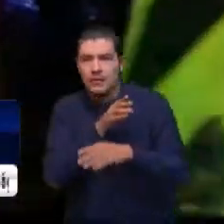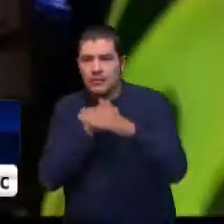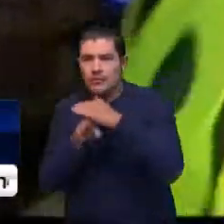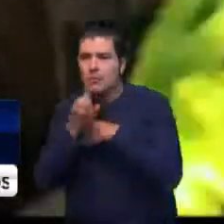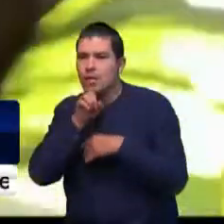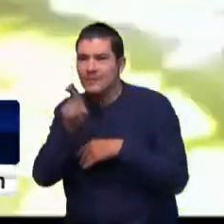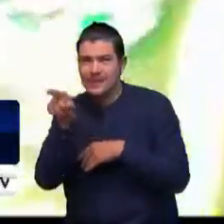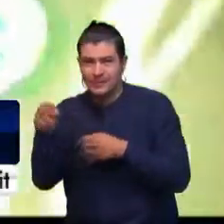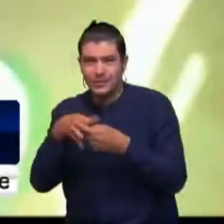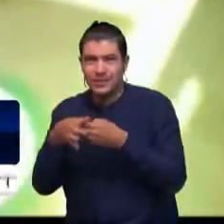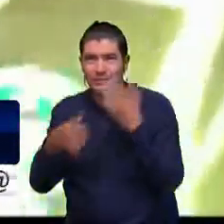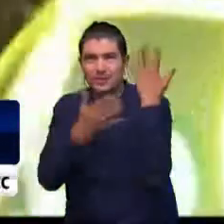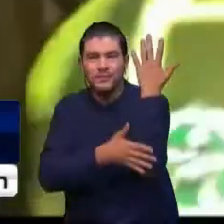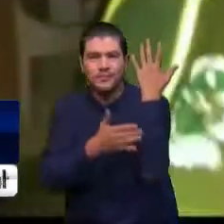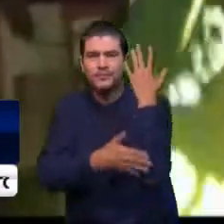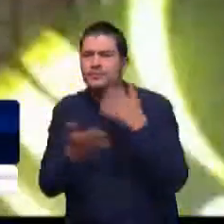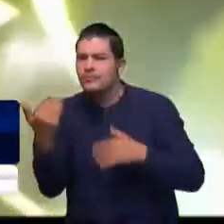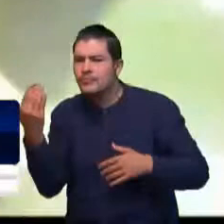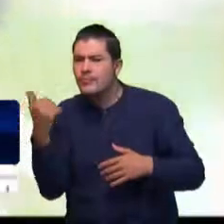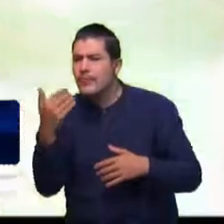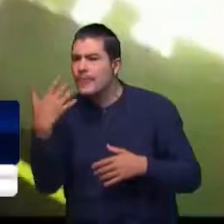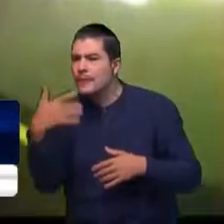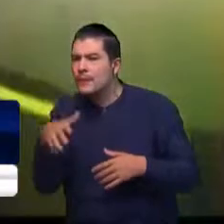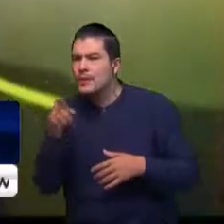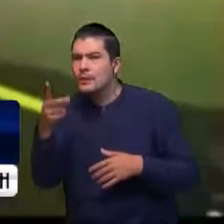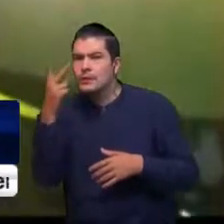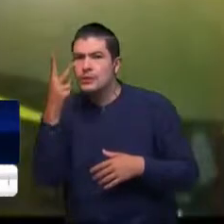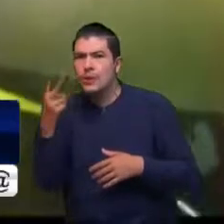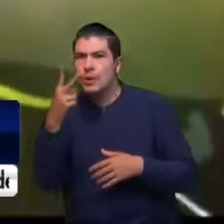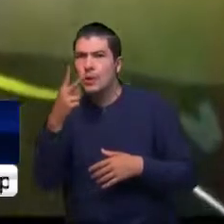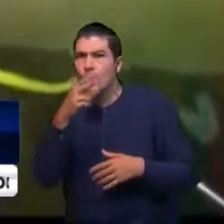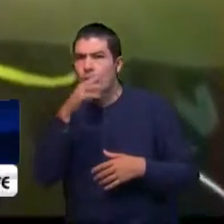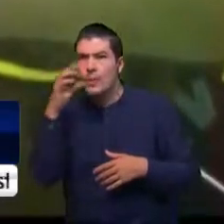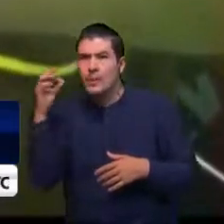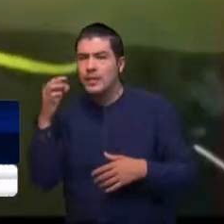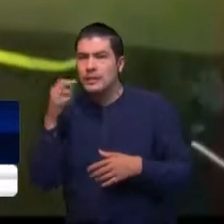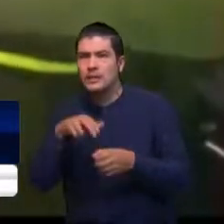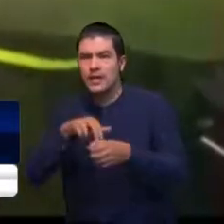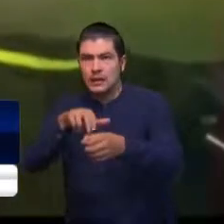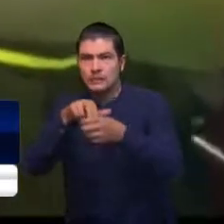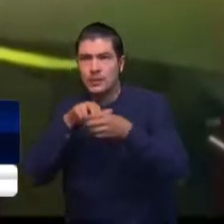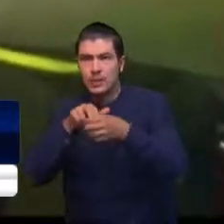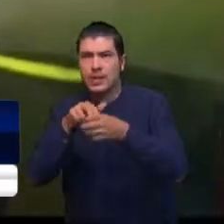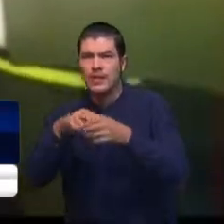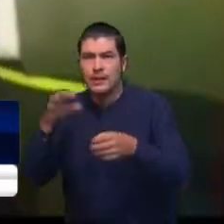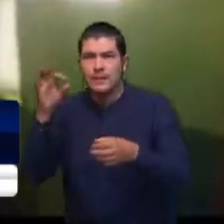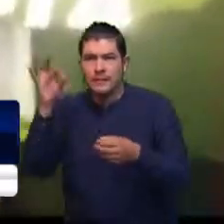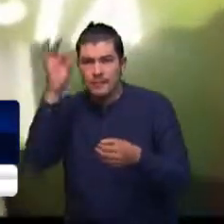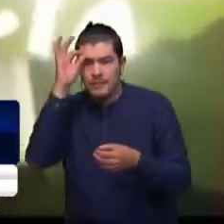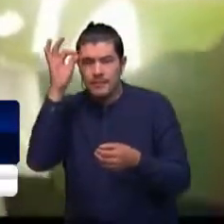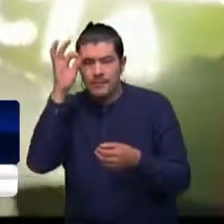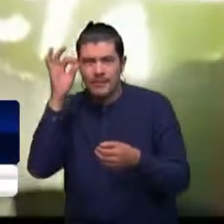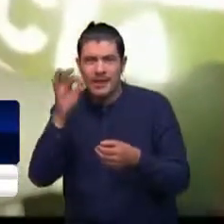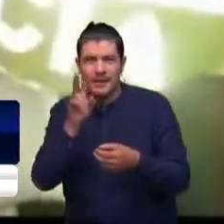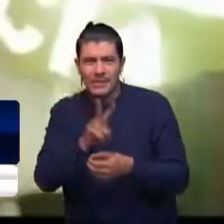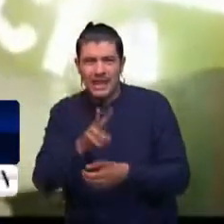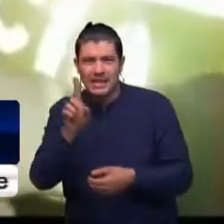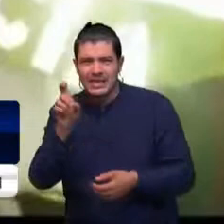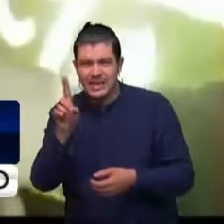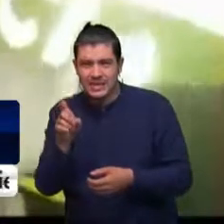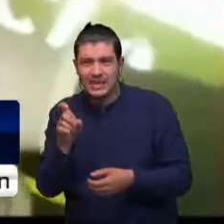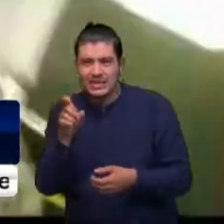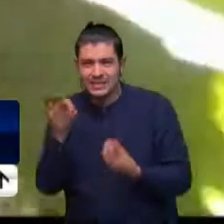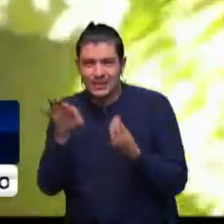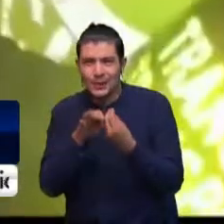la policía de tránsito y transporte capturó a dos sujetos en el interior de un bus que pretendían ingresar 26 kilogramos de